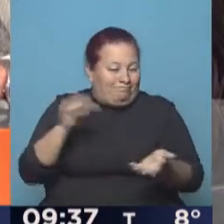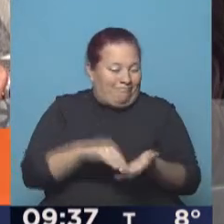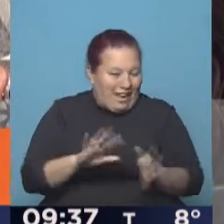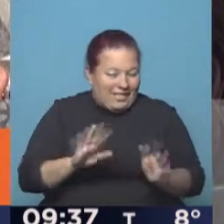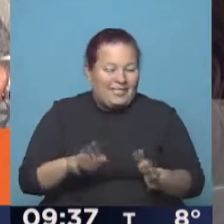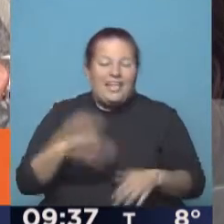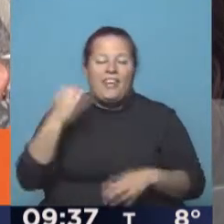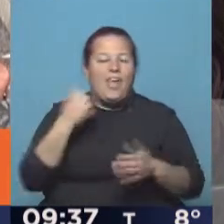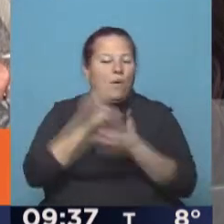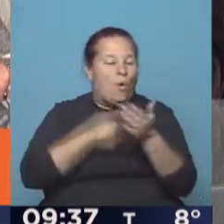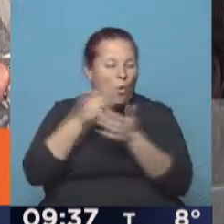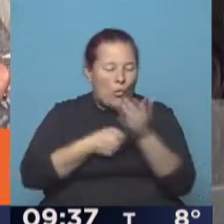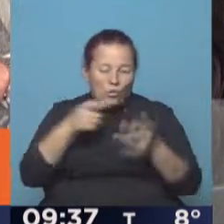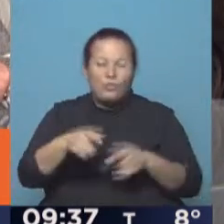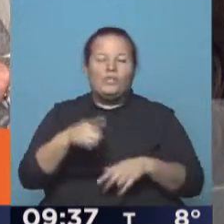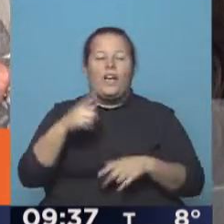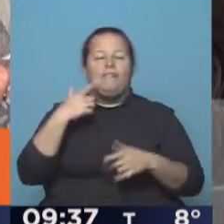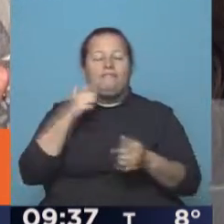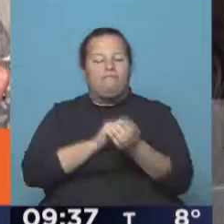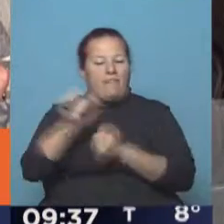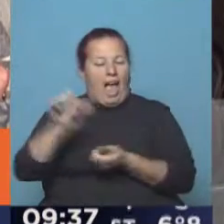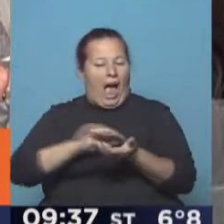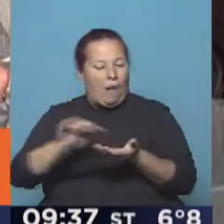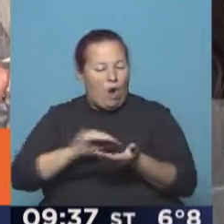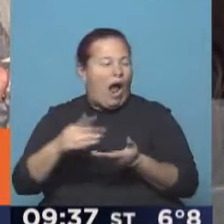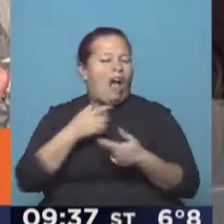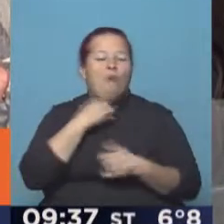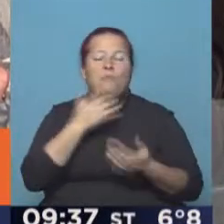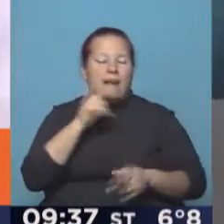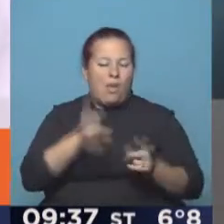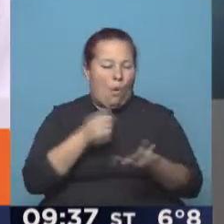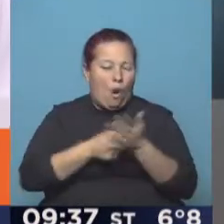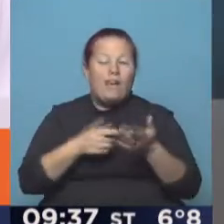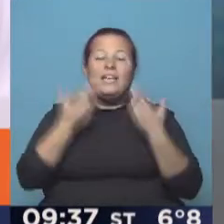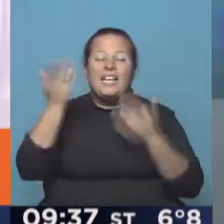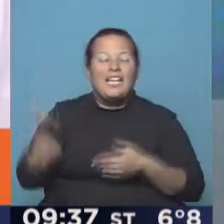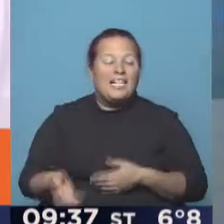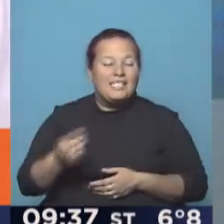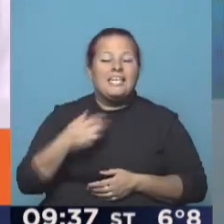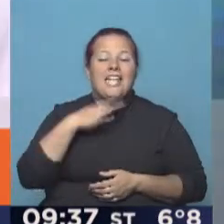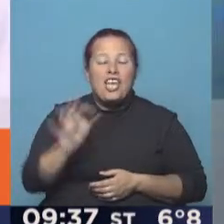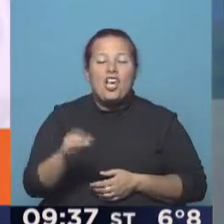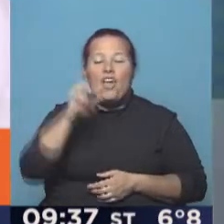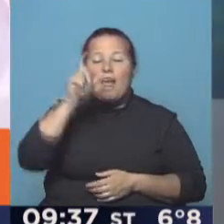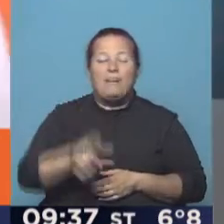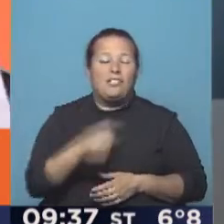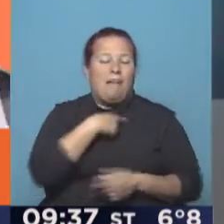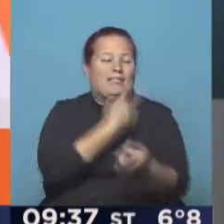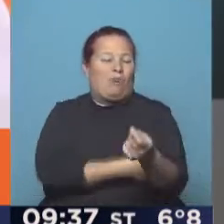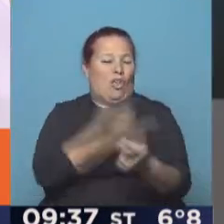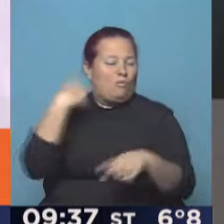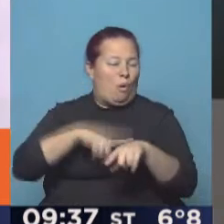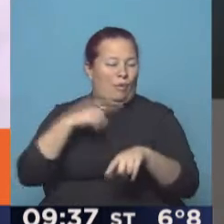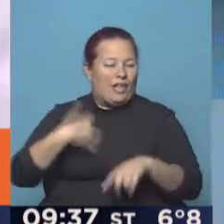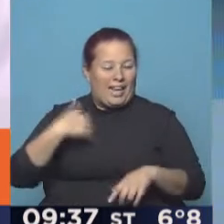esto, tuvo que remarla de abajo, tuvo que recibirse de abogado y empezar como si no hubiese pasado, siendo hijo de la persona más poderosa en ese momento